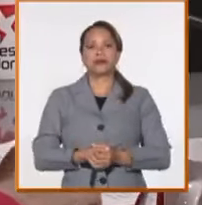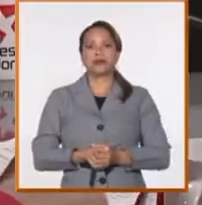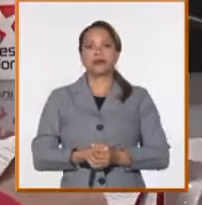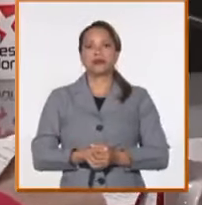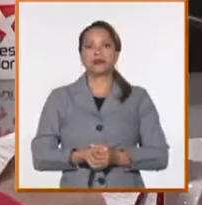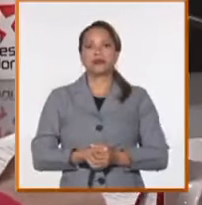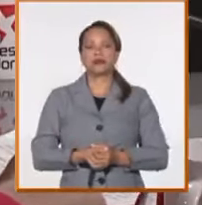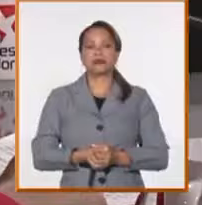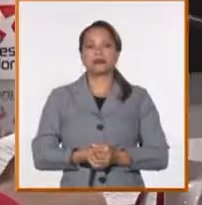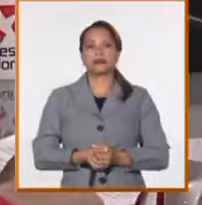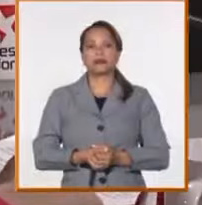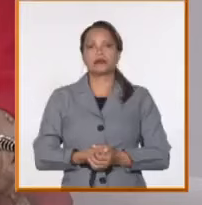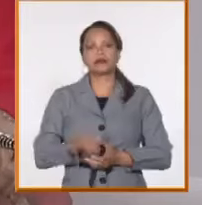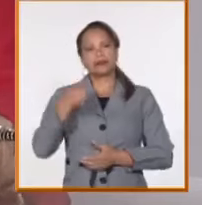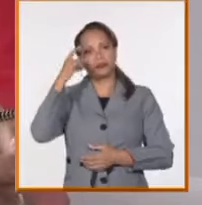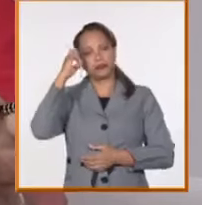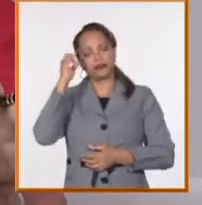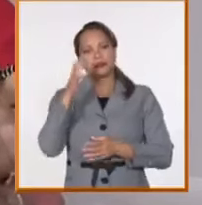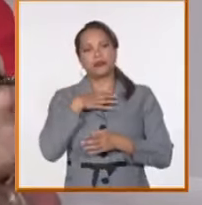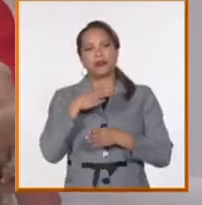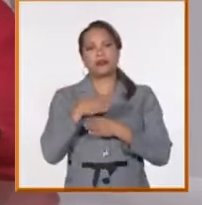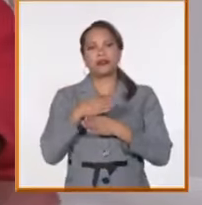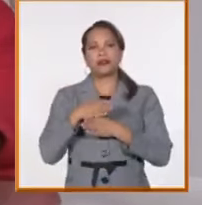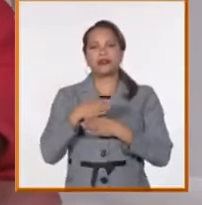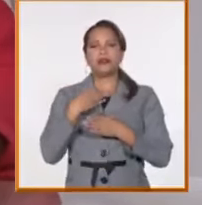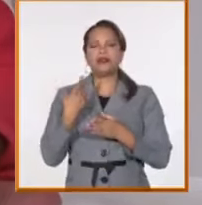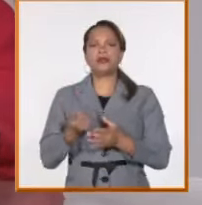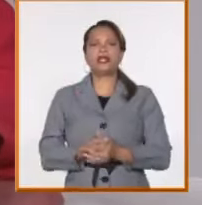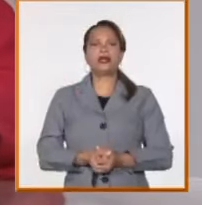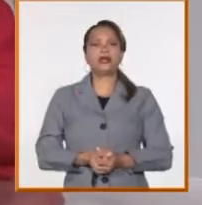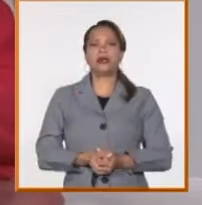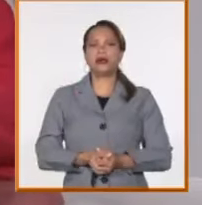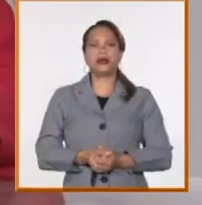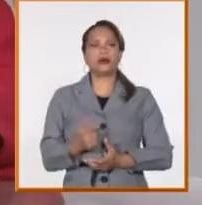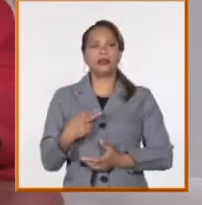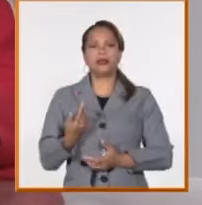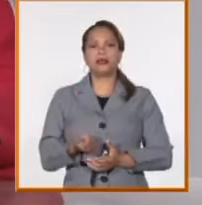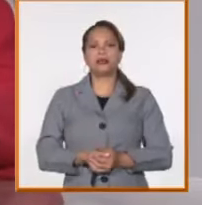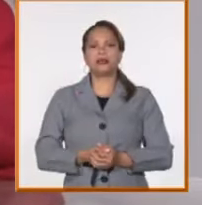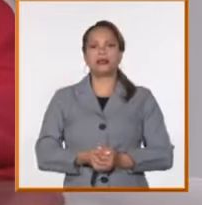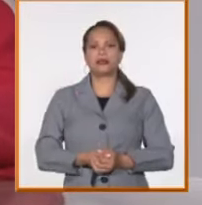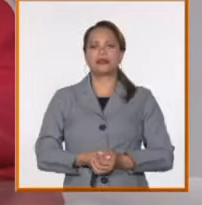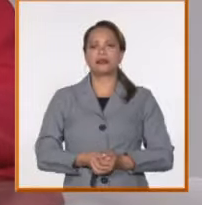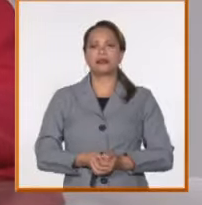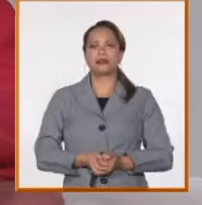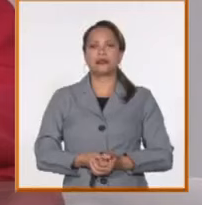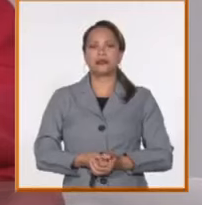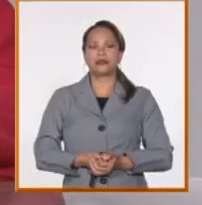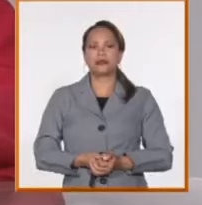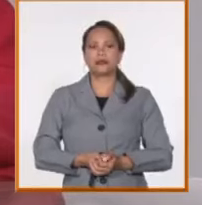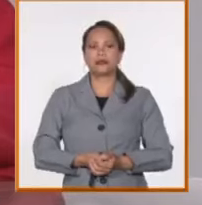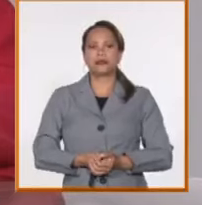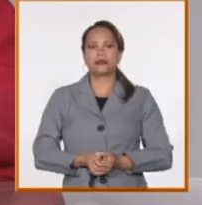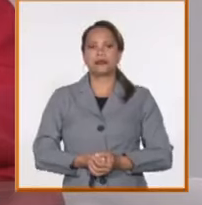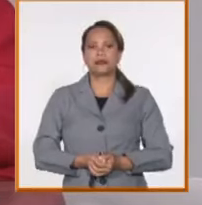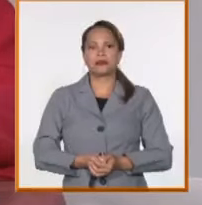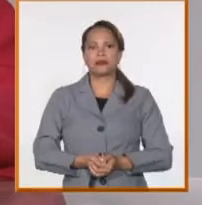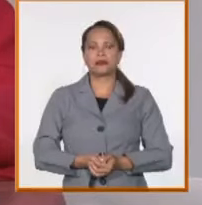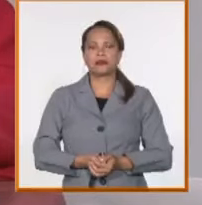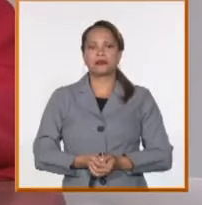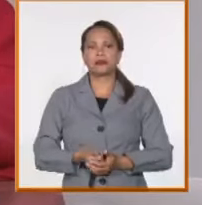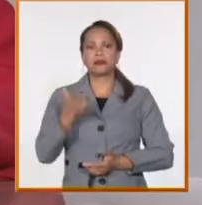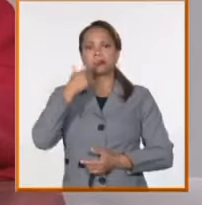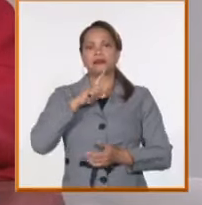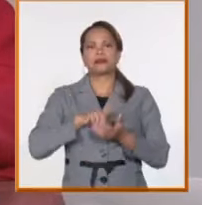que hace la industria lig Sí sí tenemos varios varios organismos con los que hemos nos hemos podido encaminar por ejemplo apic Cuba